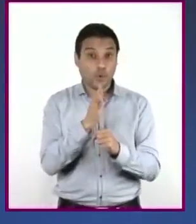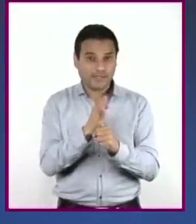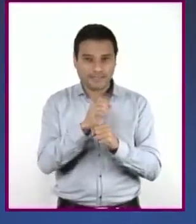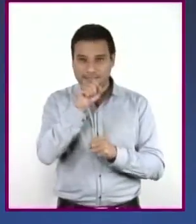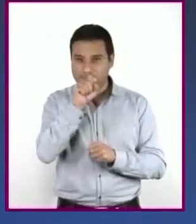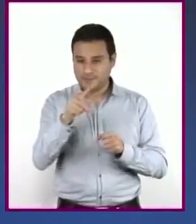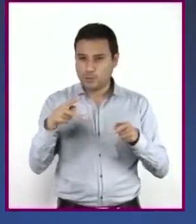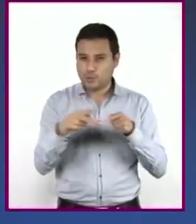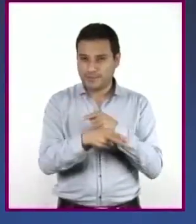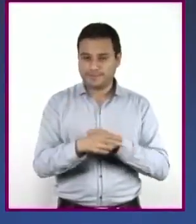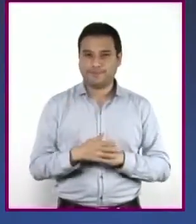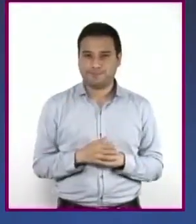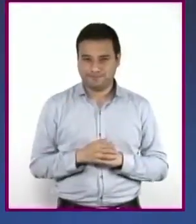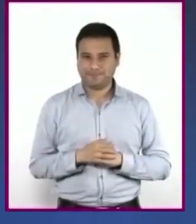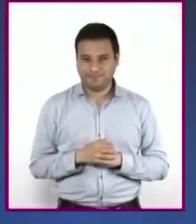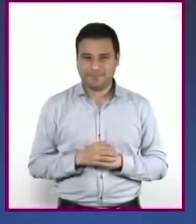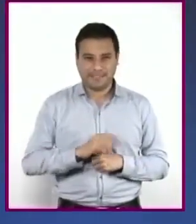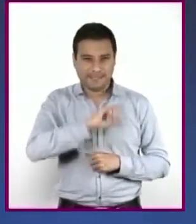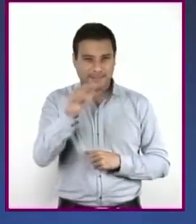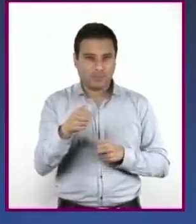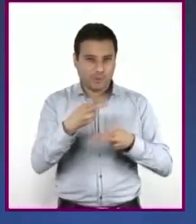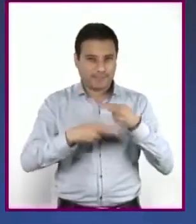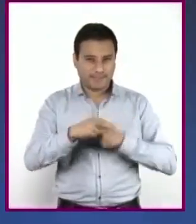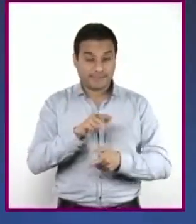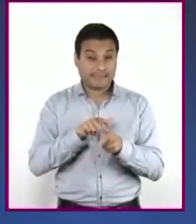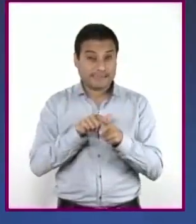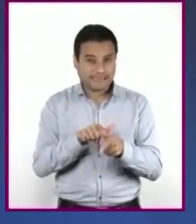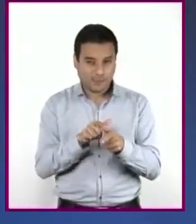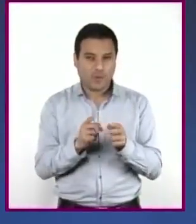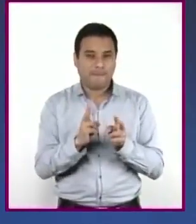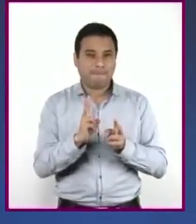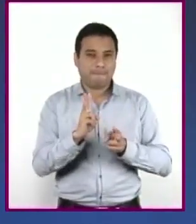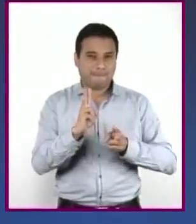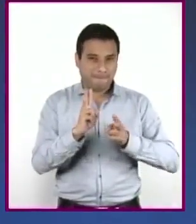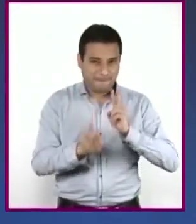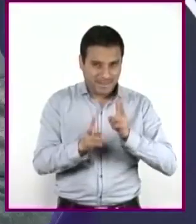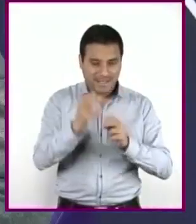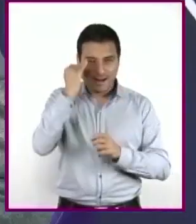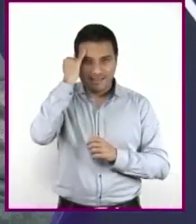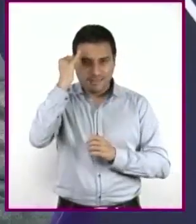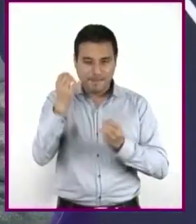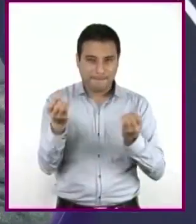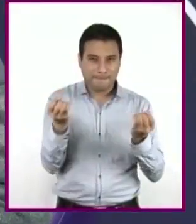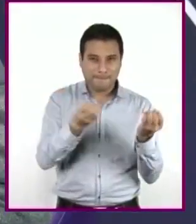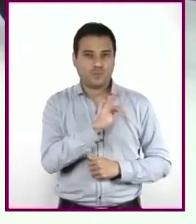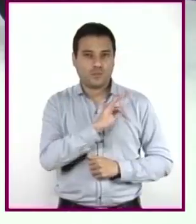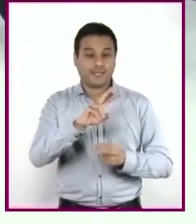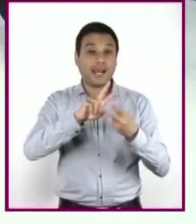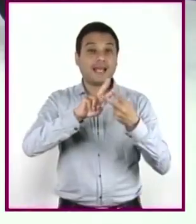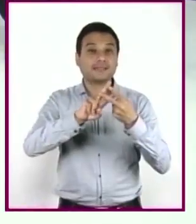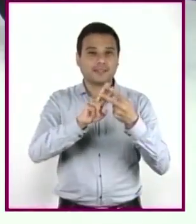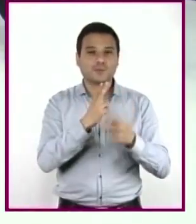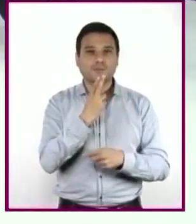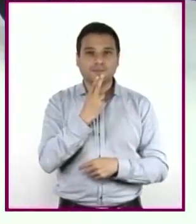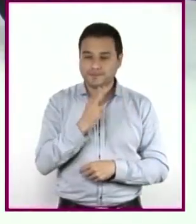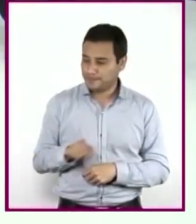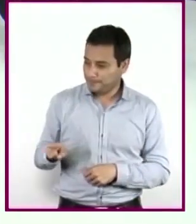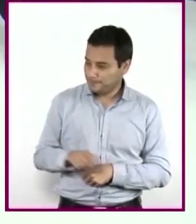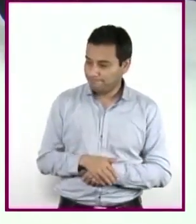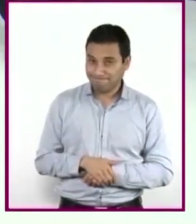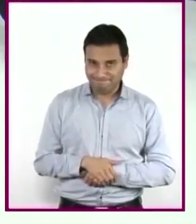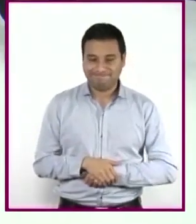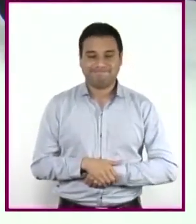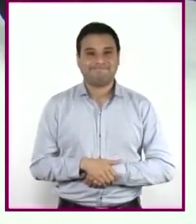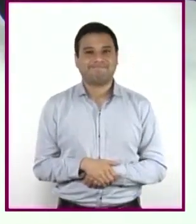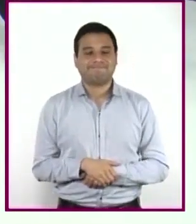un corte. No se preocupen que al regresar seguiremos poniendo nuestras ideas sobre la mesa. Usen los hashtag ingéniatelas y